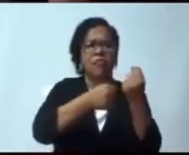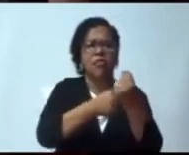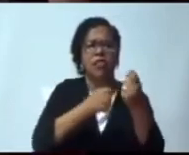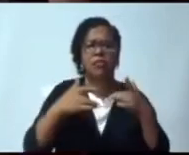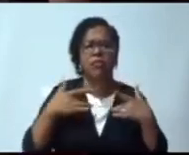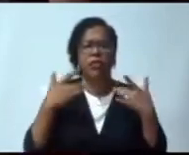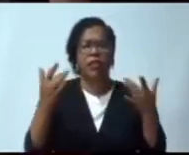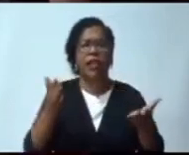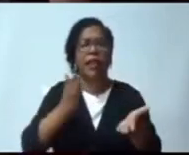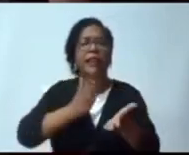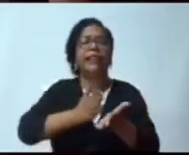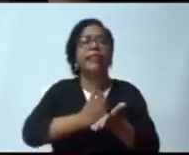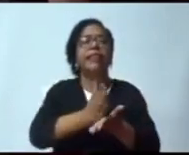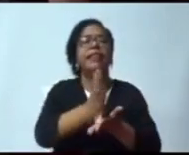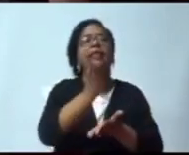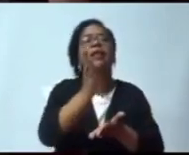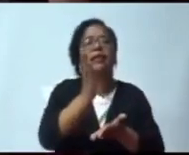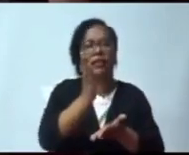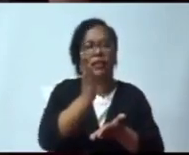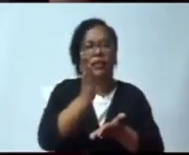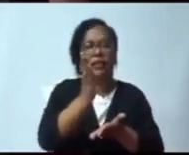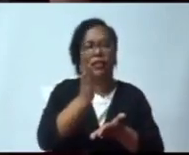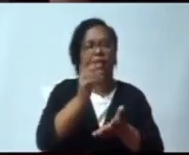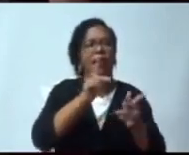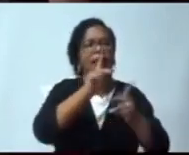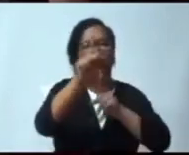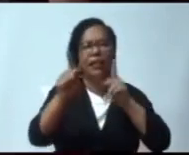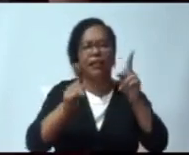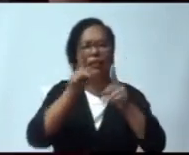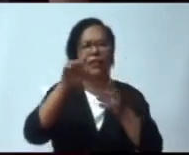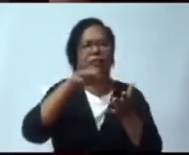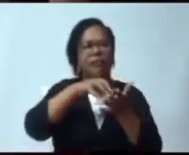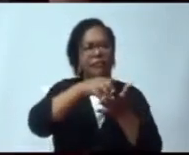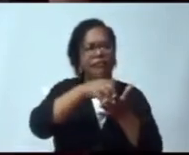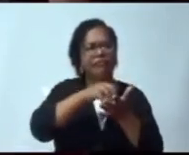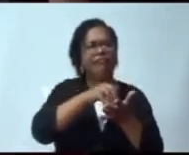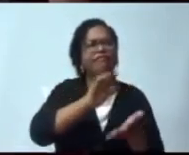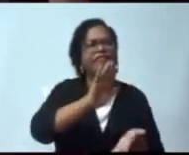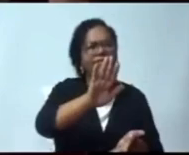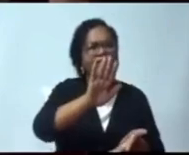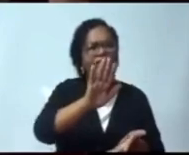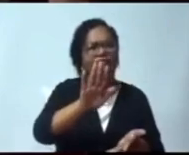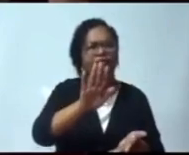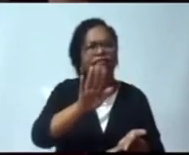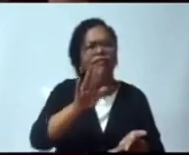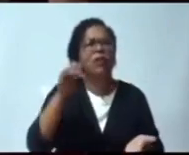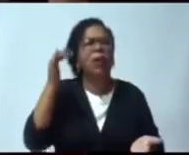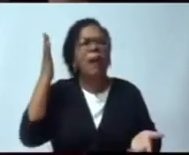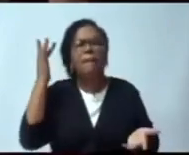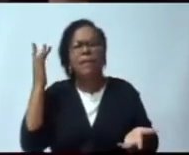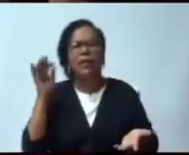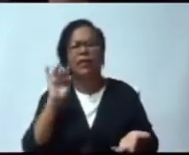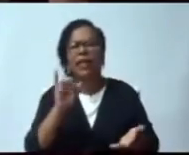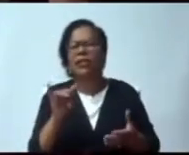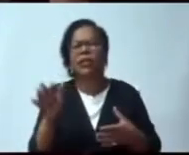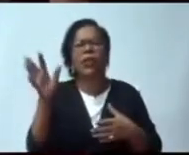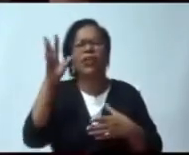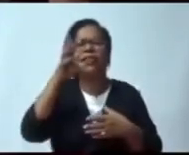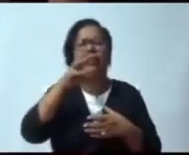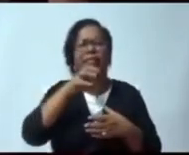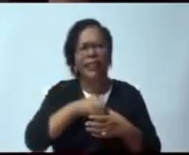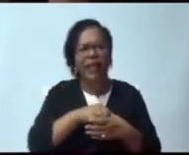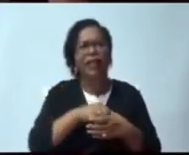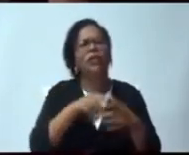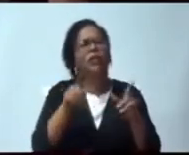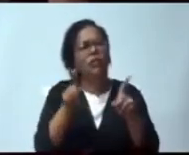con los sectores más oprimidos. Entonces, ¿por qué no incluir el día primero de mayo para que